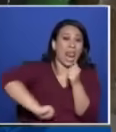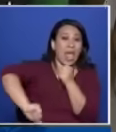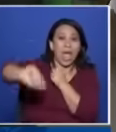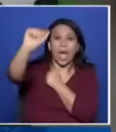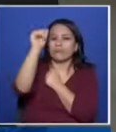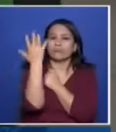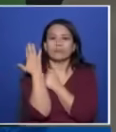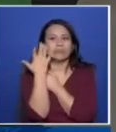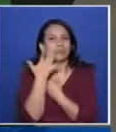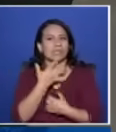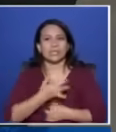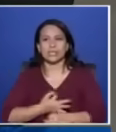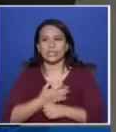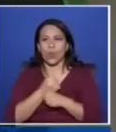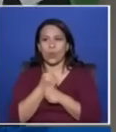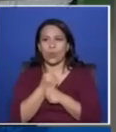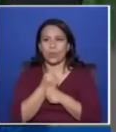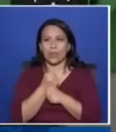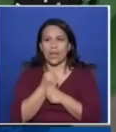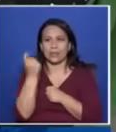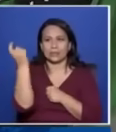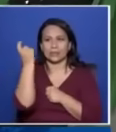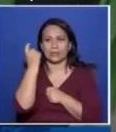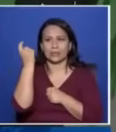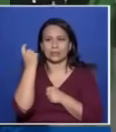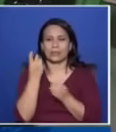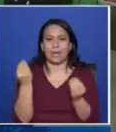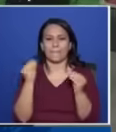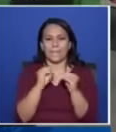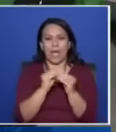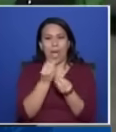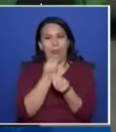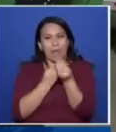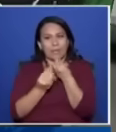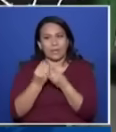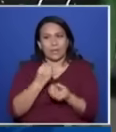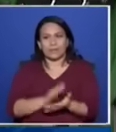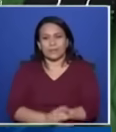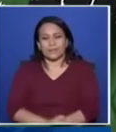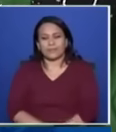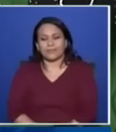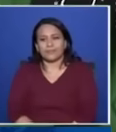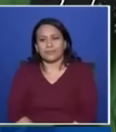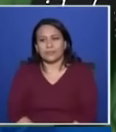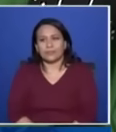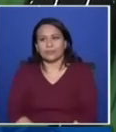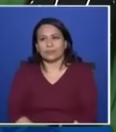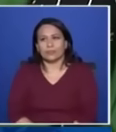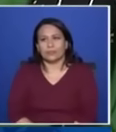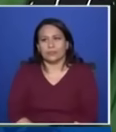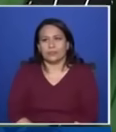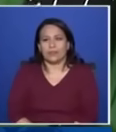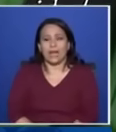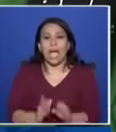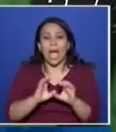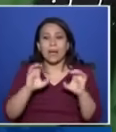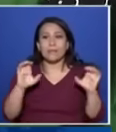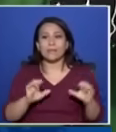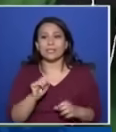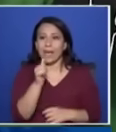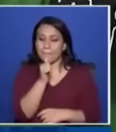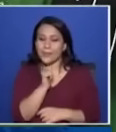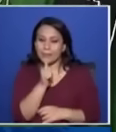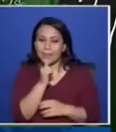de seguridad, y pues necesitan también pues alimentarse. Hemos pedido a la empresa privada que nos ayuden